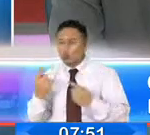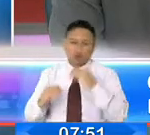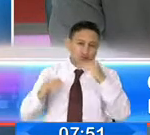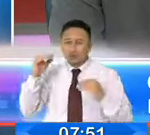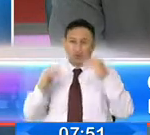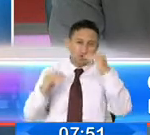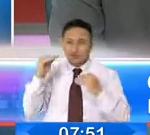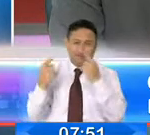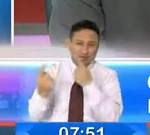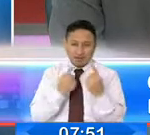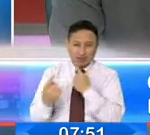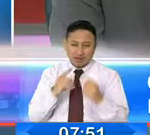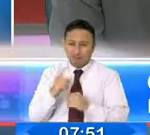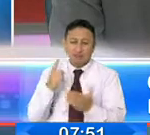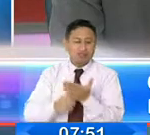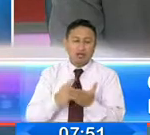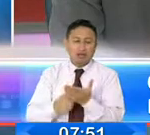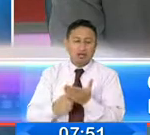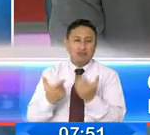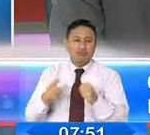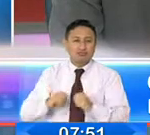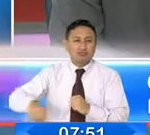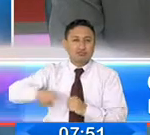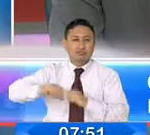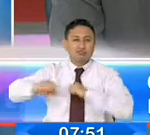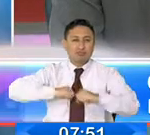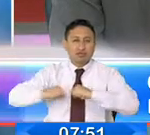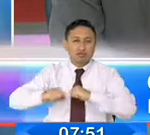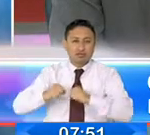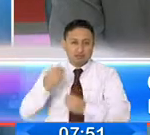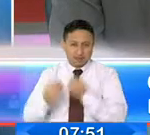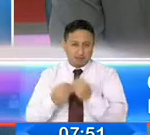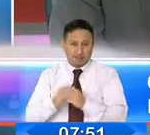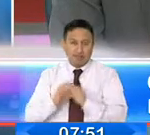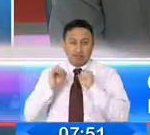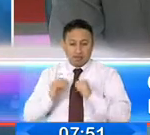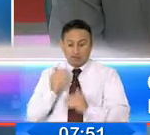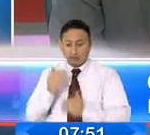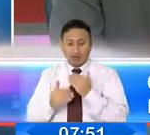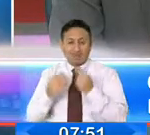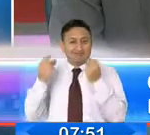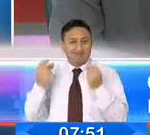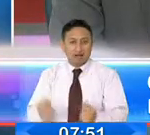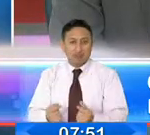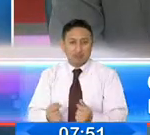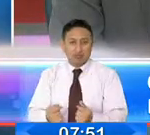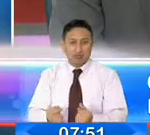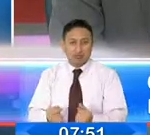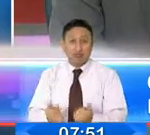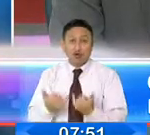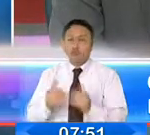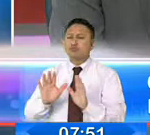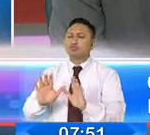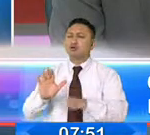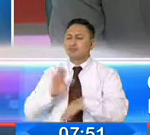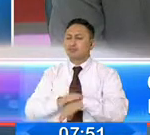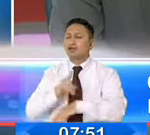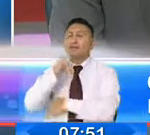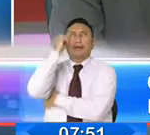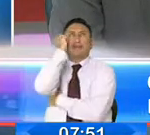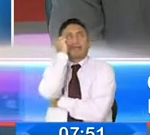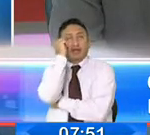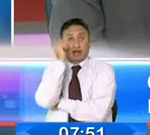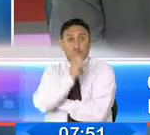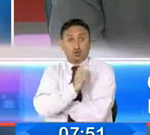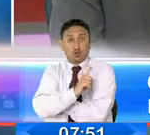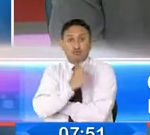lectura, el análisis y las acciones que se deben tomar deben ser inmediatas. No tenemos tiempo para pensar demasiado, sino